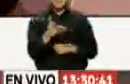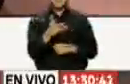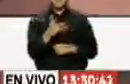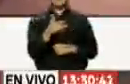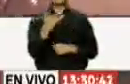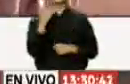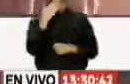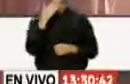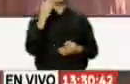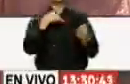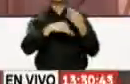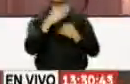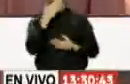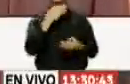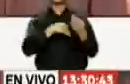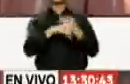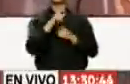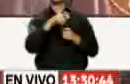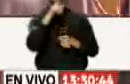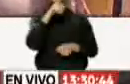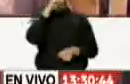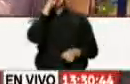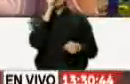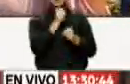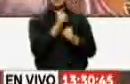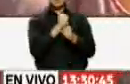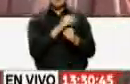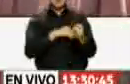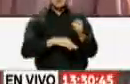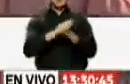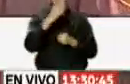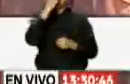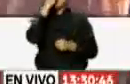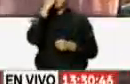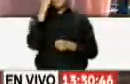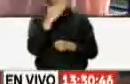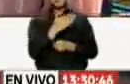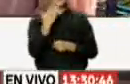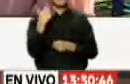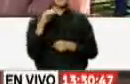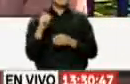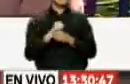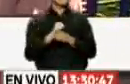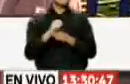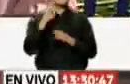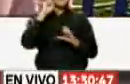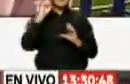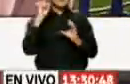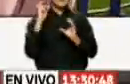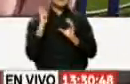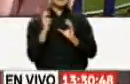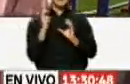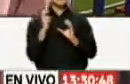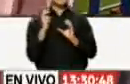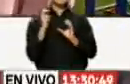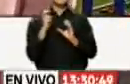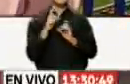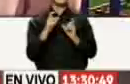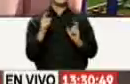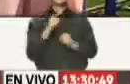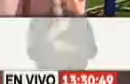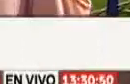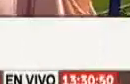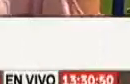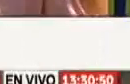conversar un poco de quiénes están trabajando acá en este sitio. Sabemos que están completamente entrenados para recibir a los turistas. Así es. Bueno,